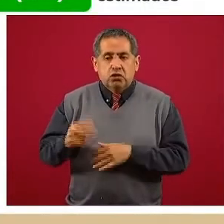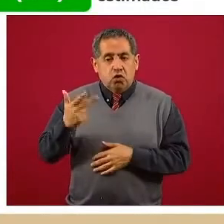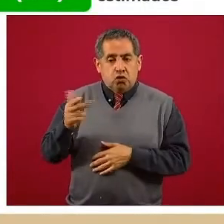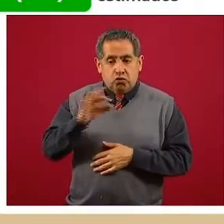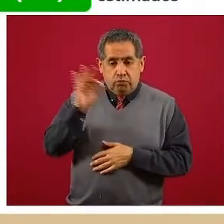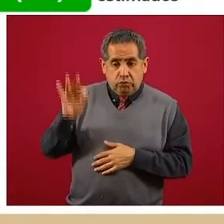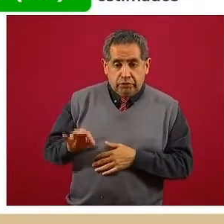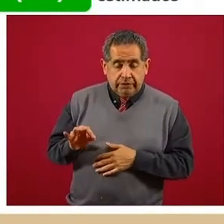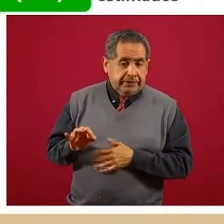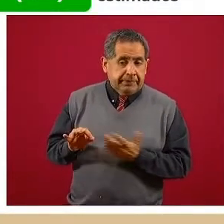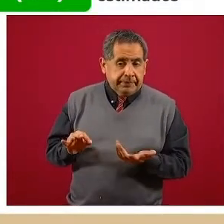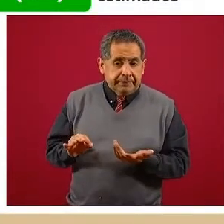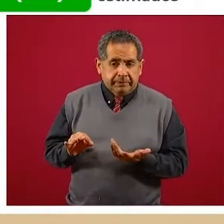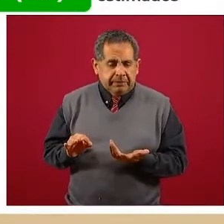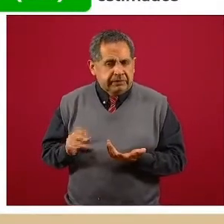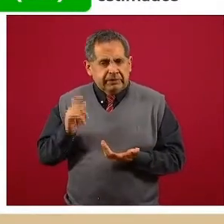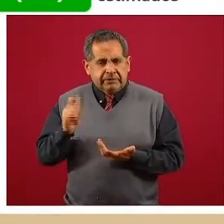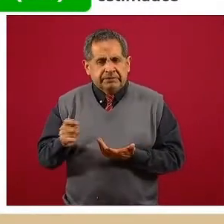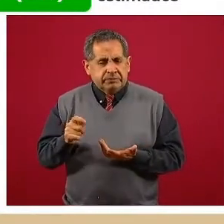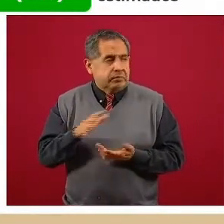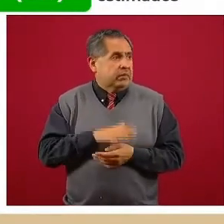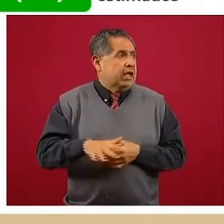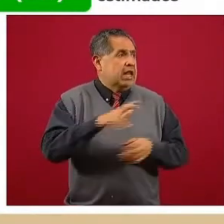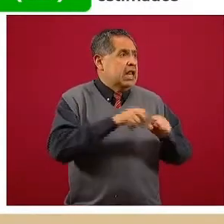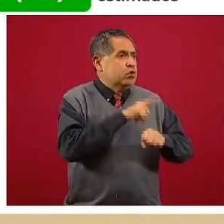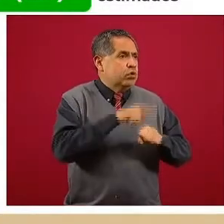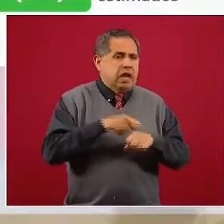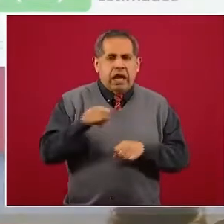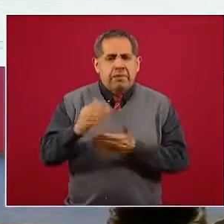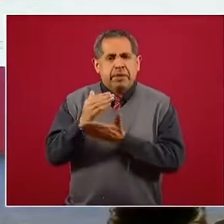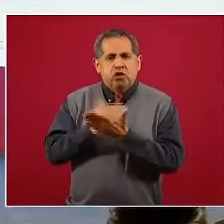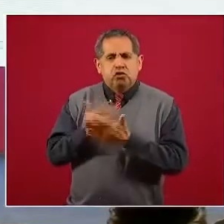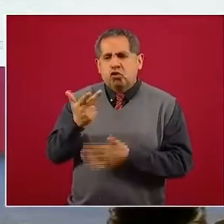8%, que estaría por debajo de la media nacional, nos hace pensar que esa